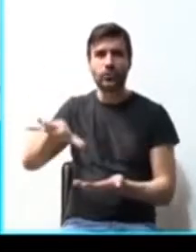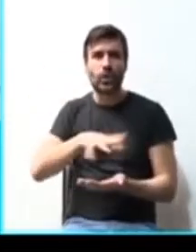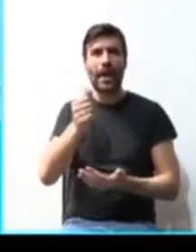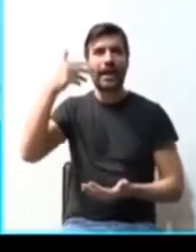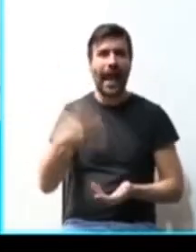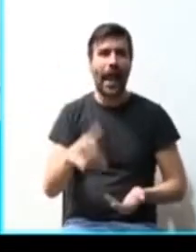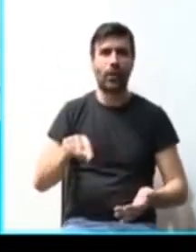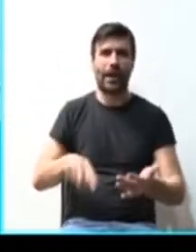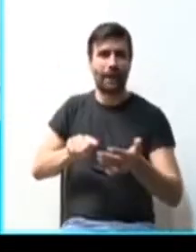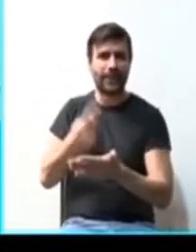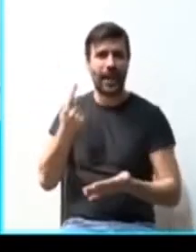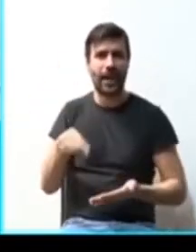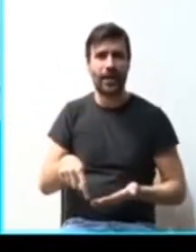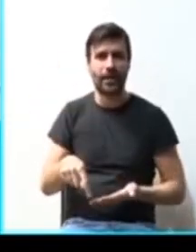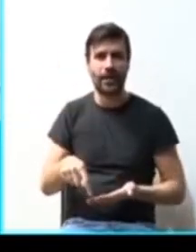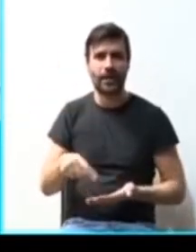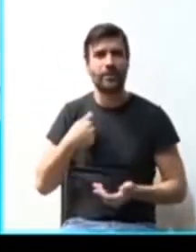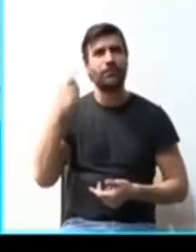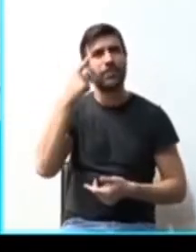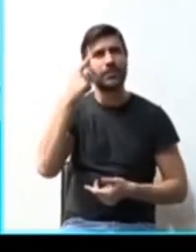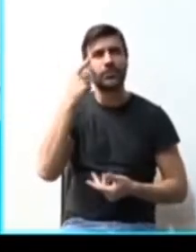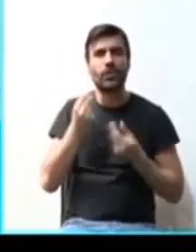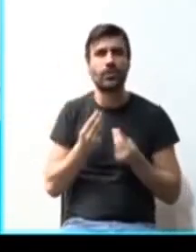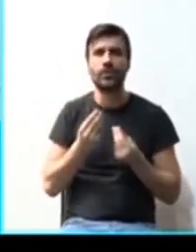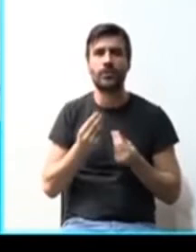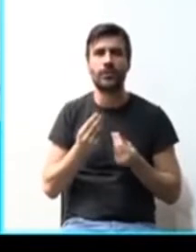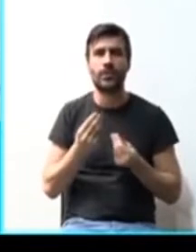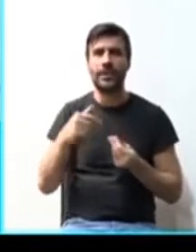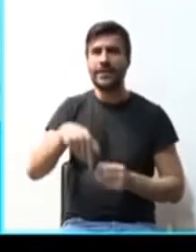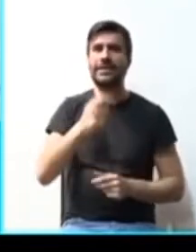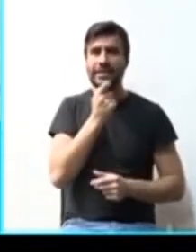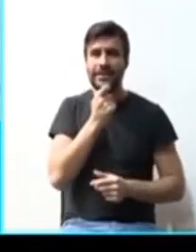Aires? Entonces yo digo lo siguiente,